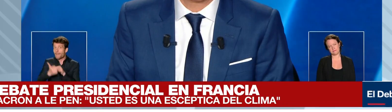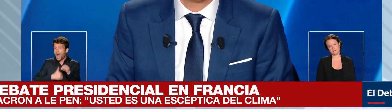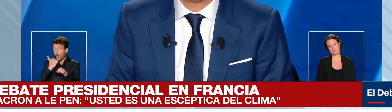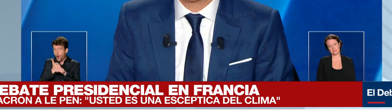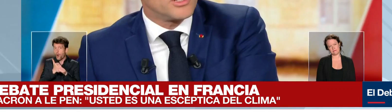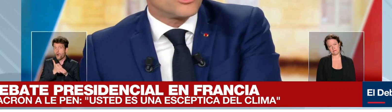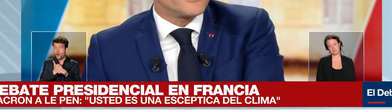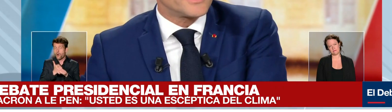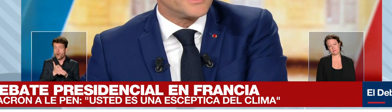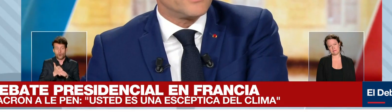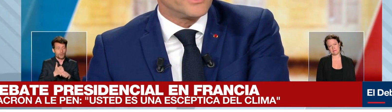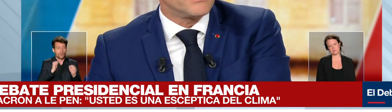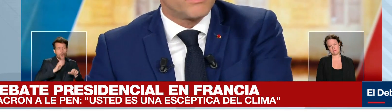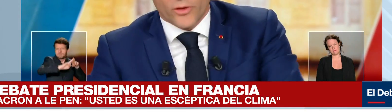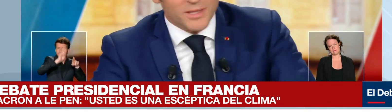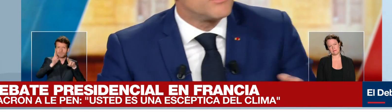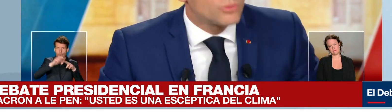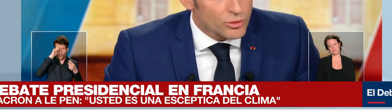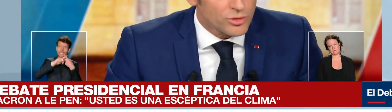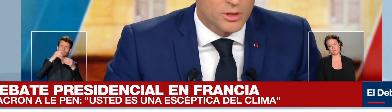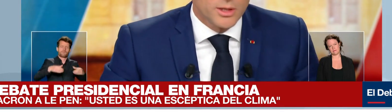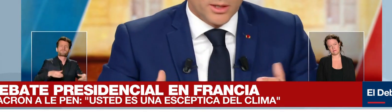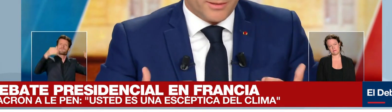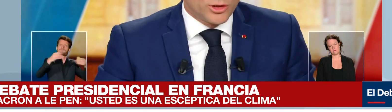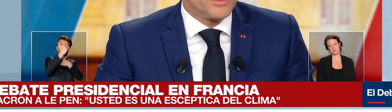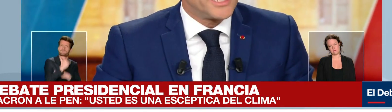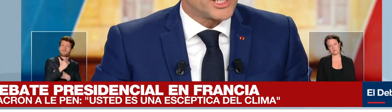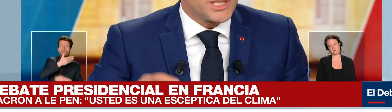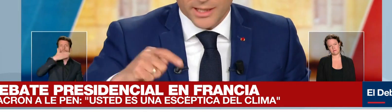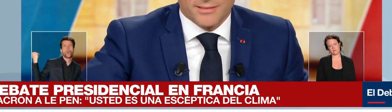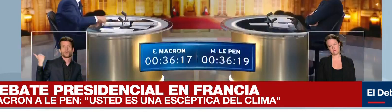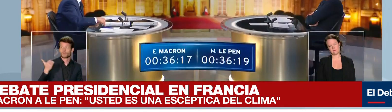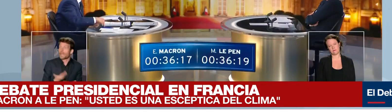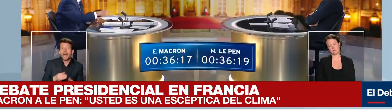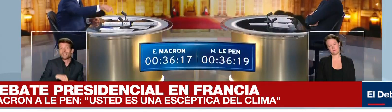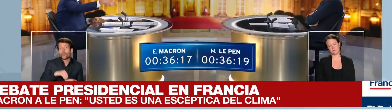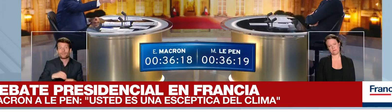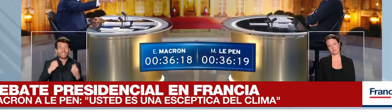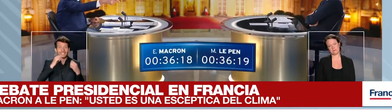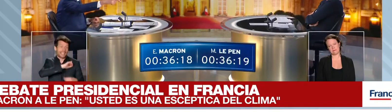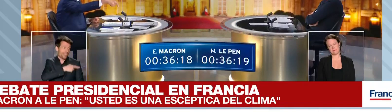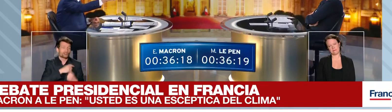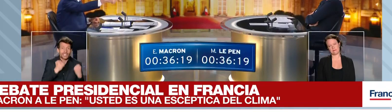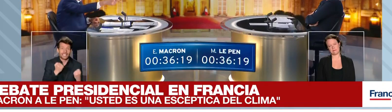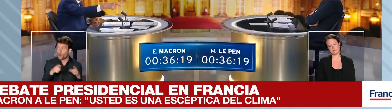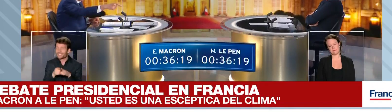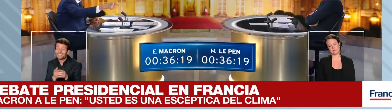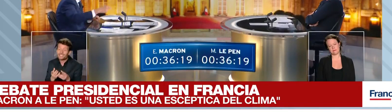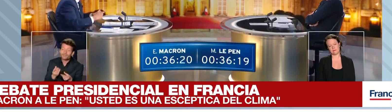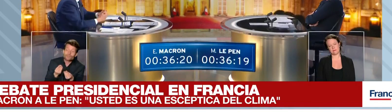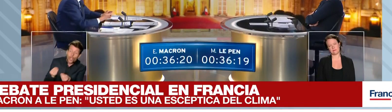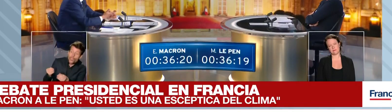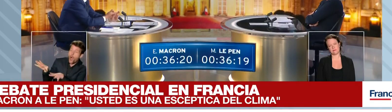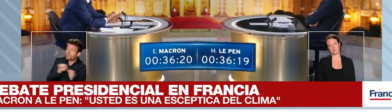viviendas por año. Quiero 700.000 por año en los próximos 5 años. Una gran fuente de economía de energía y también para la creación de empleo